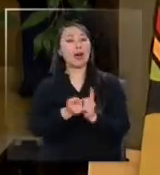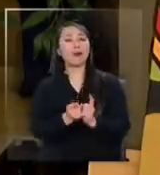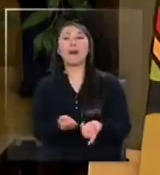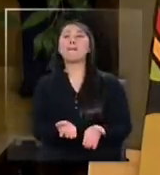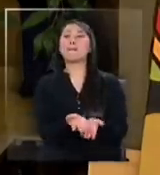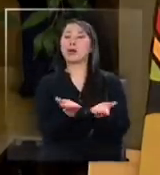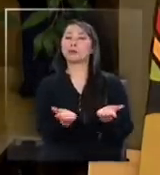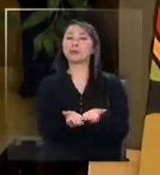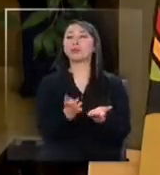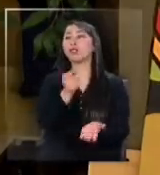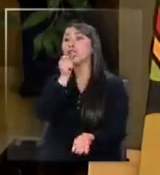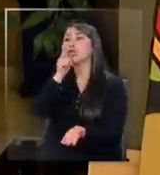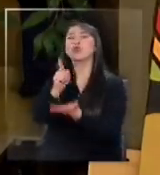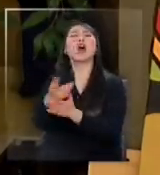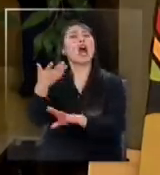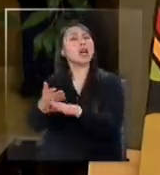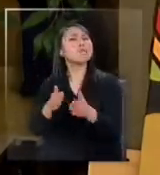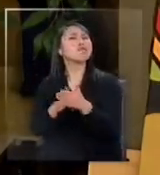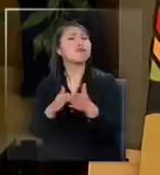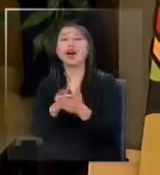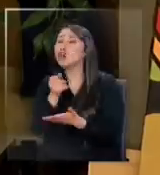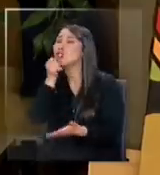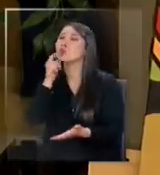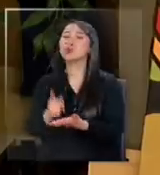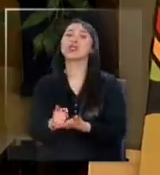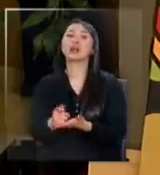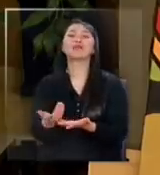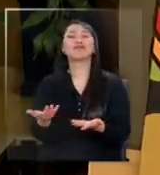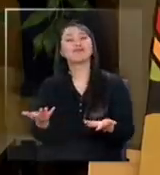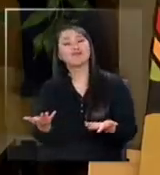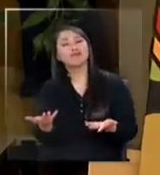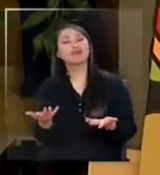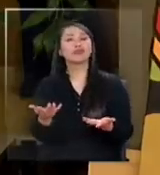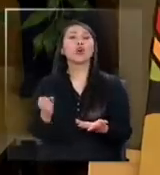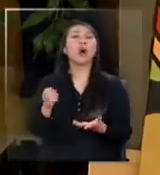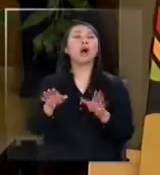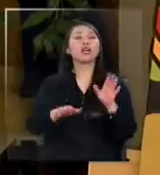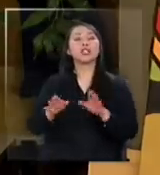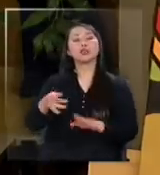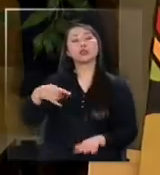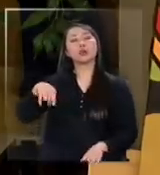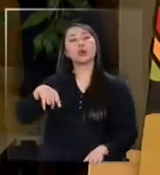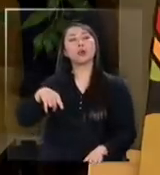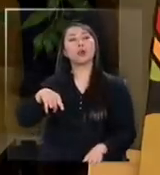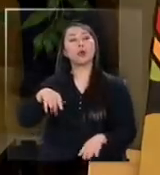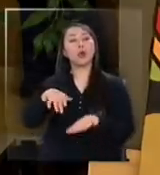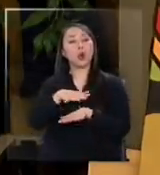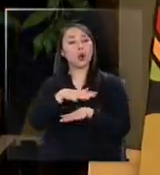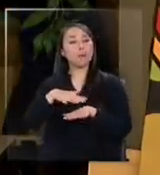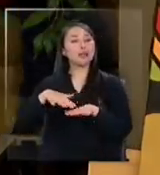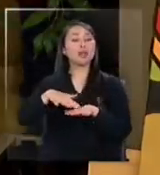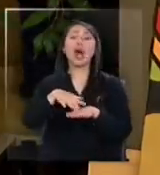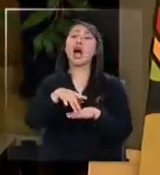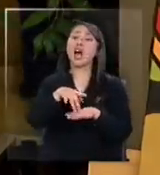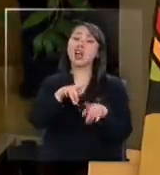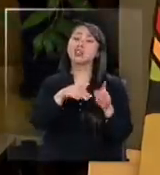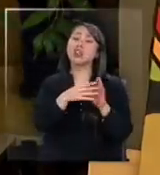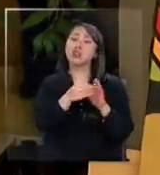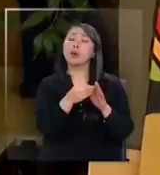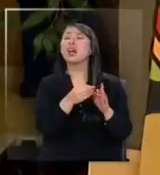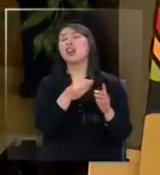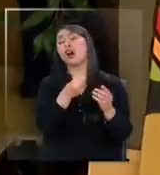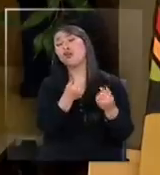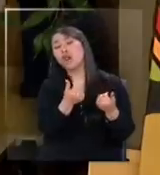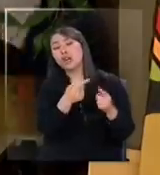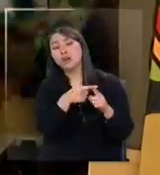fuerza, por no haber denunciado los obstáculos con más fuerza o por habernos a veces convencido de que el modelo tenía virtudes cuando en realidad